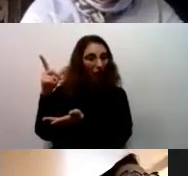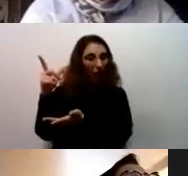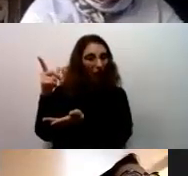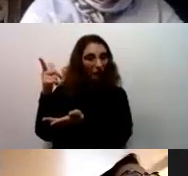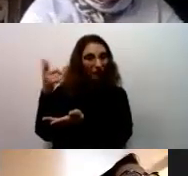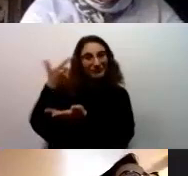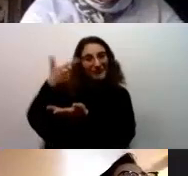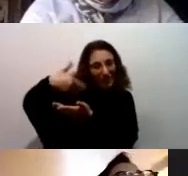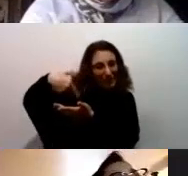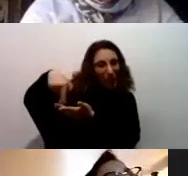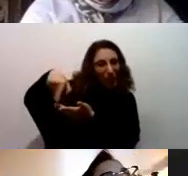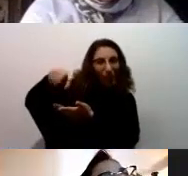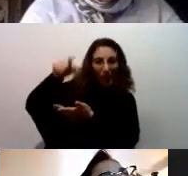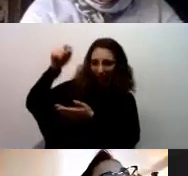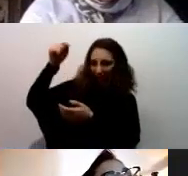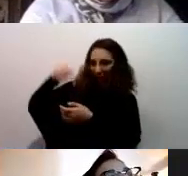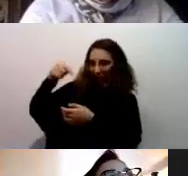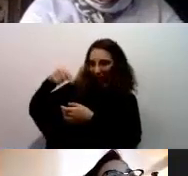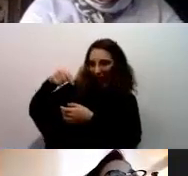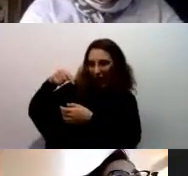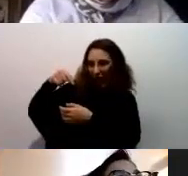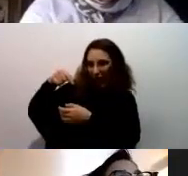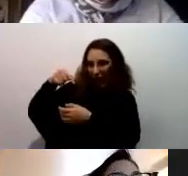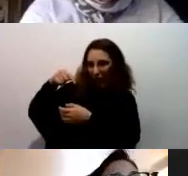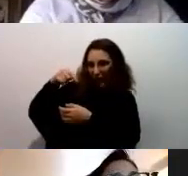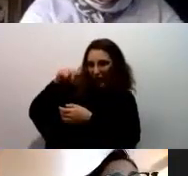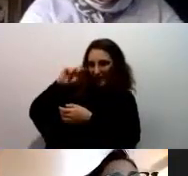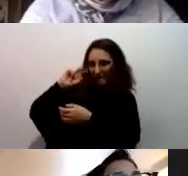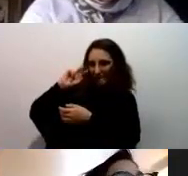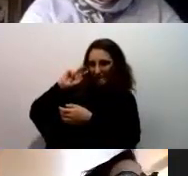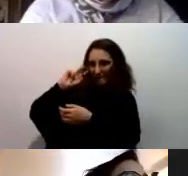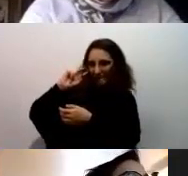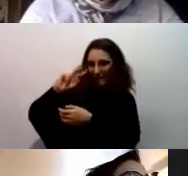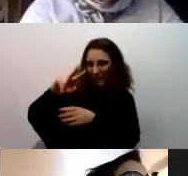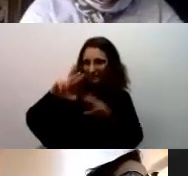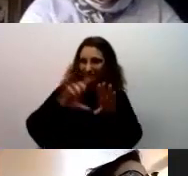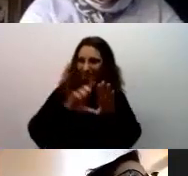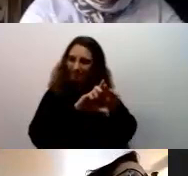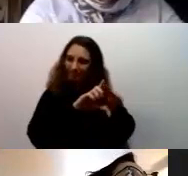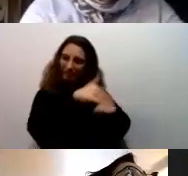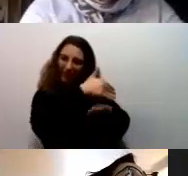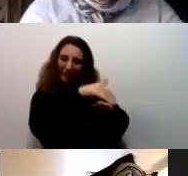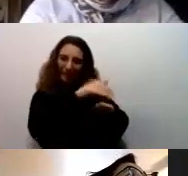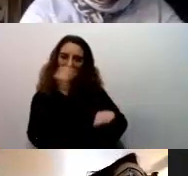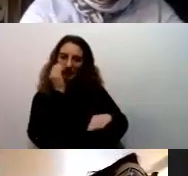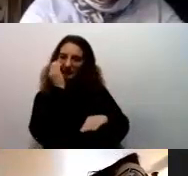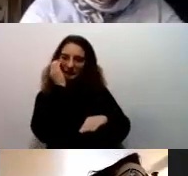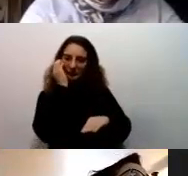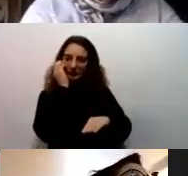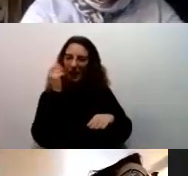ustedes en este momento están viendo la zona de seguridad de Bocacalle, no sé si la están viendo,